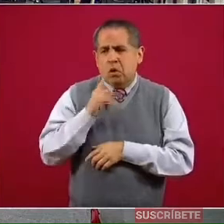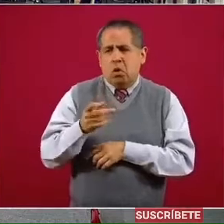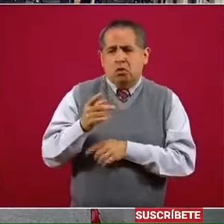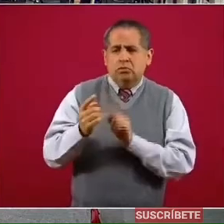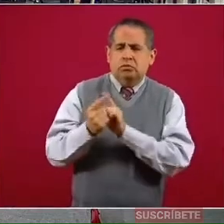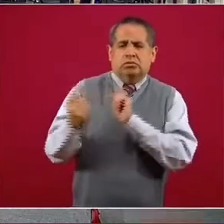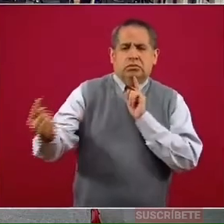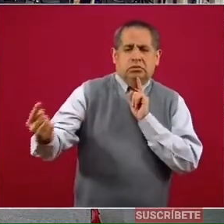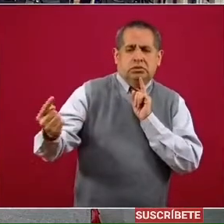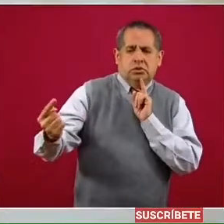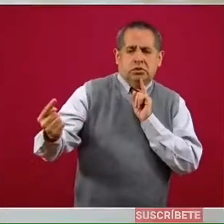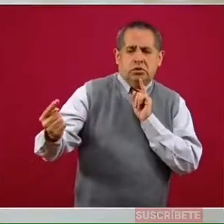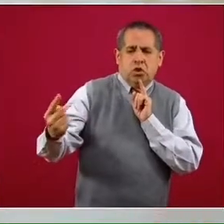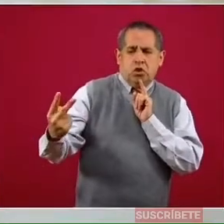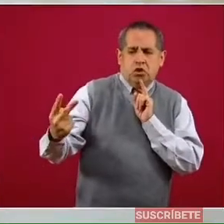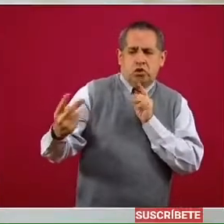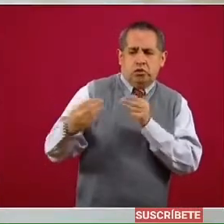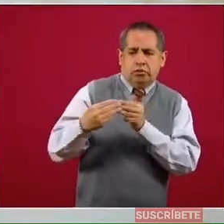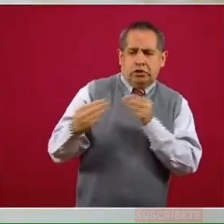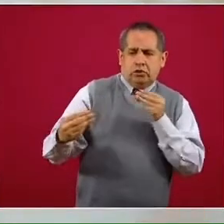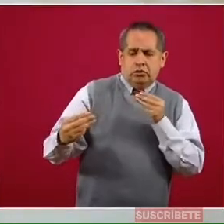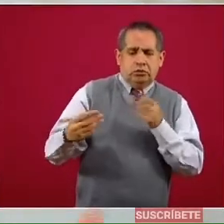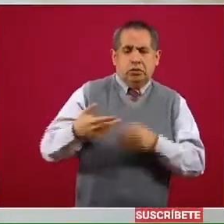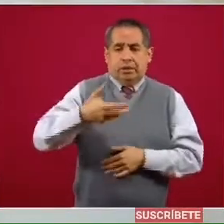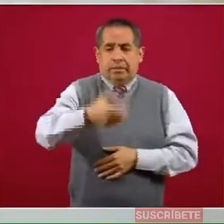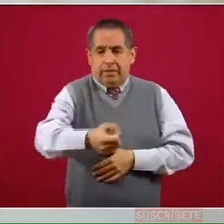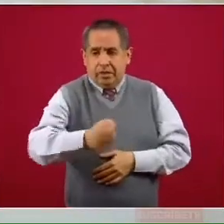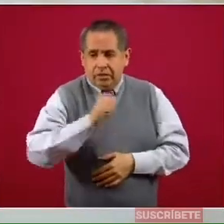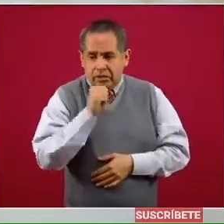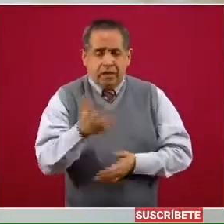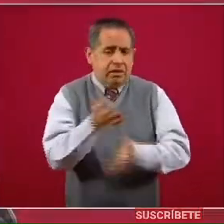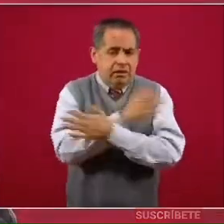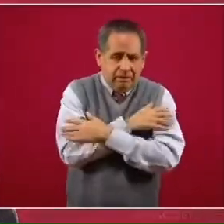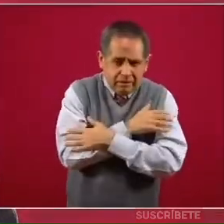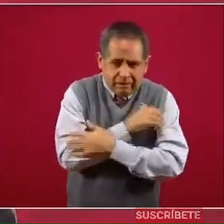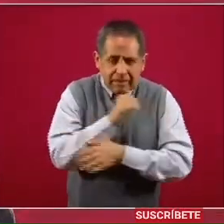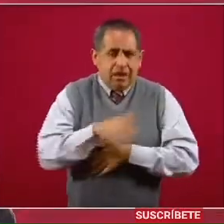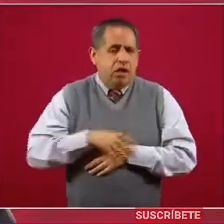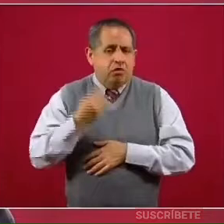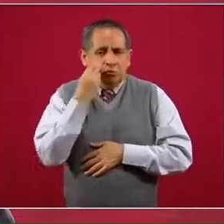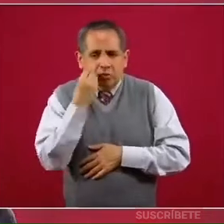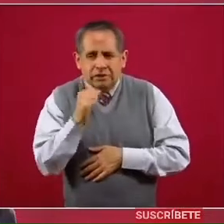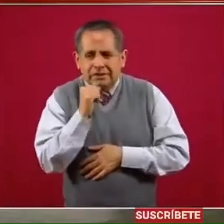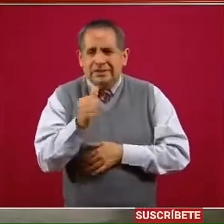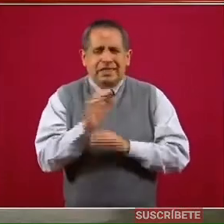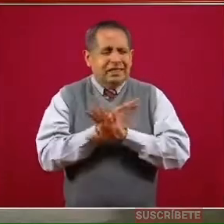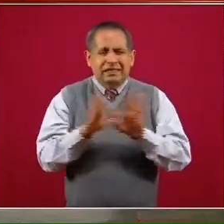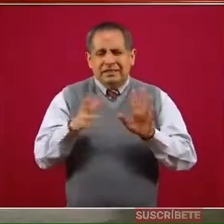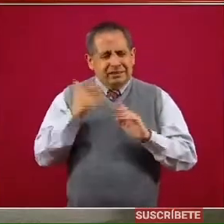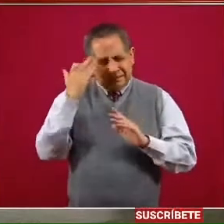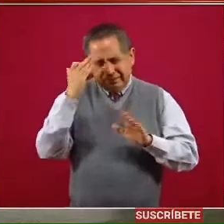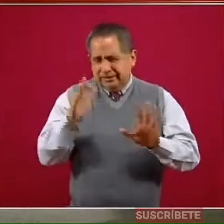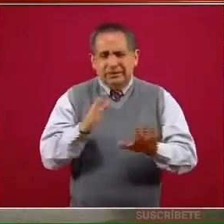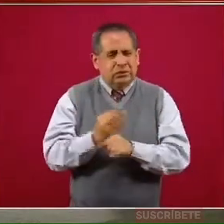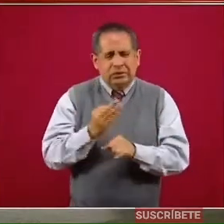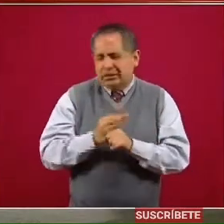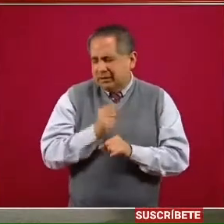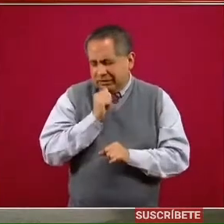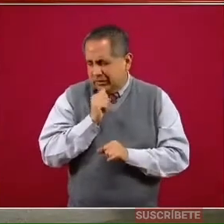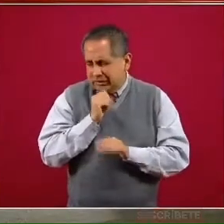2 metros preferentemente. Evitar dar la mano, evitar dar abrazos, evitar dar besos. Durante un tiempo